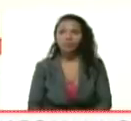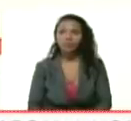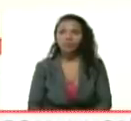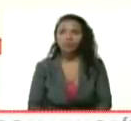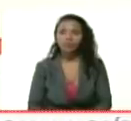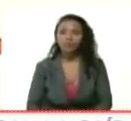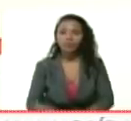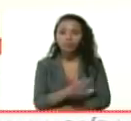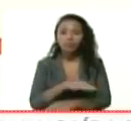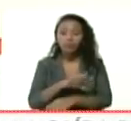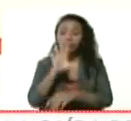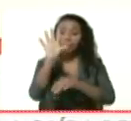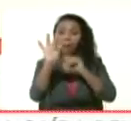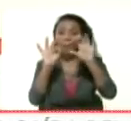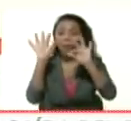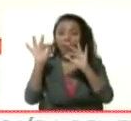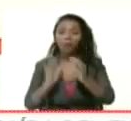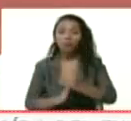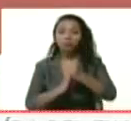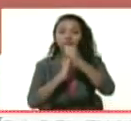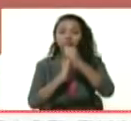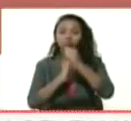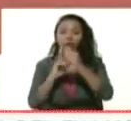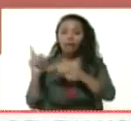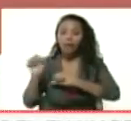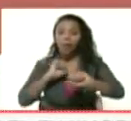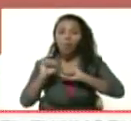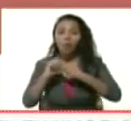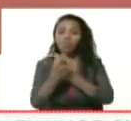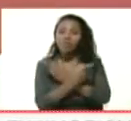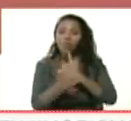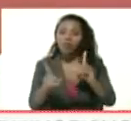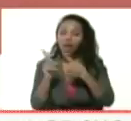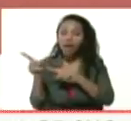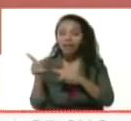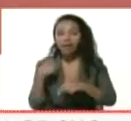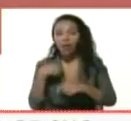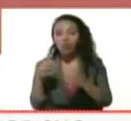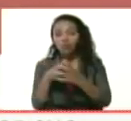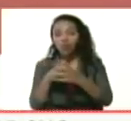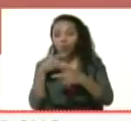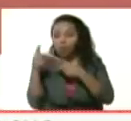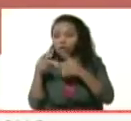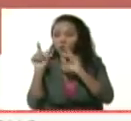donde se escogen los delegados. Es un ejercicio de democracia, ese es nuestro partido. Y